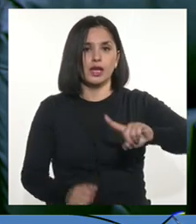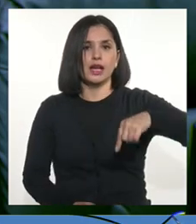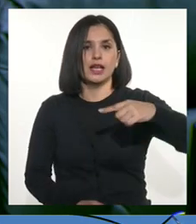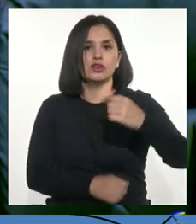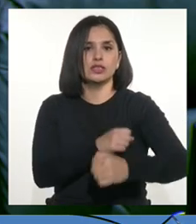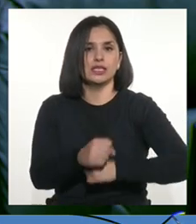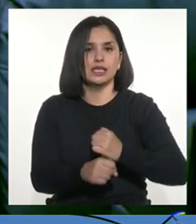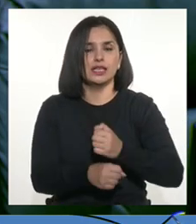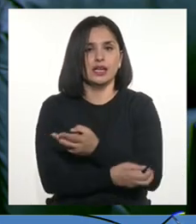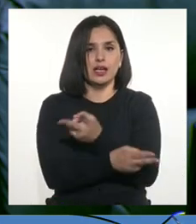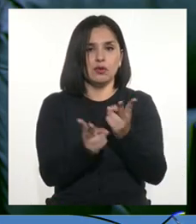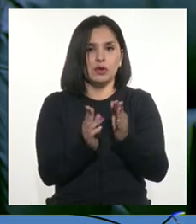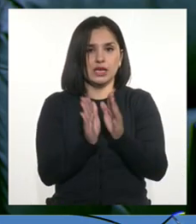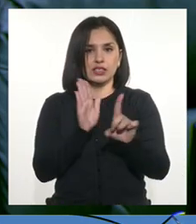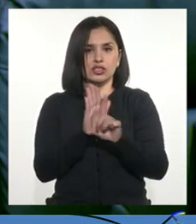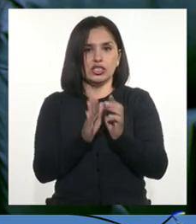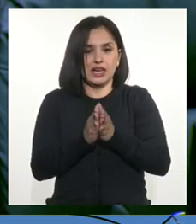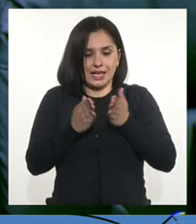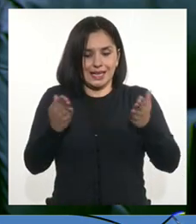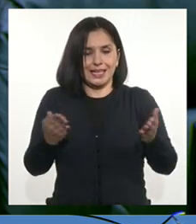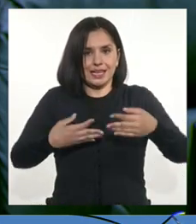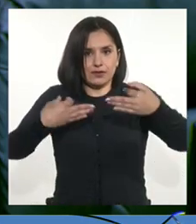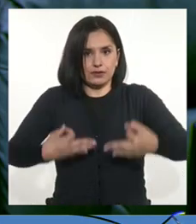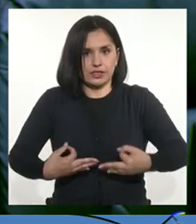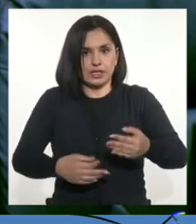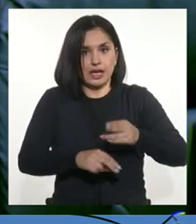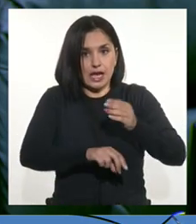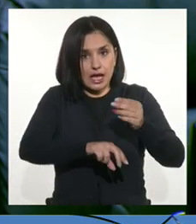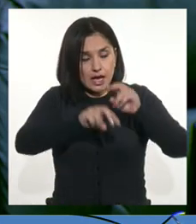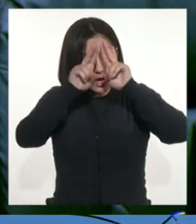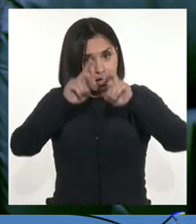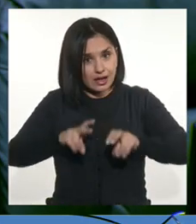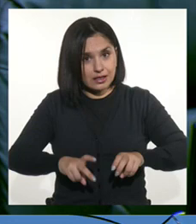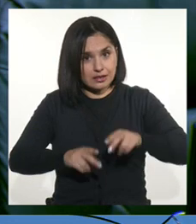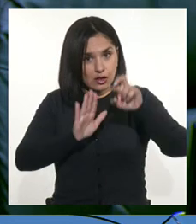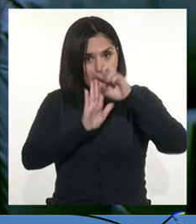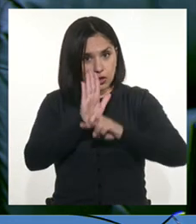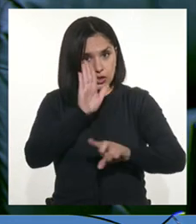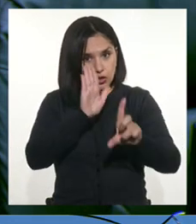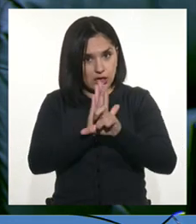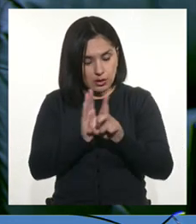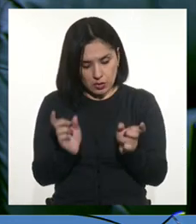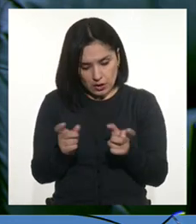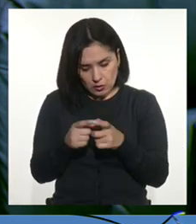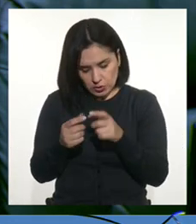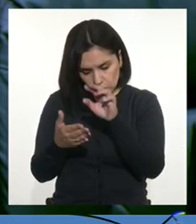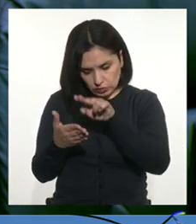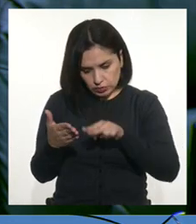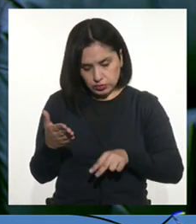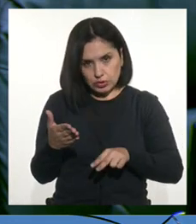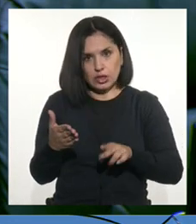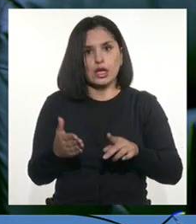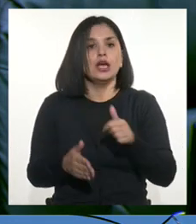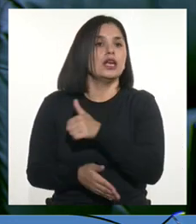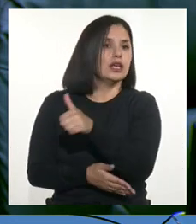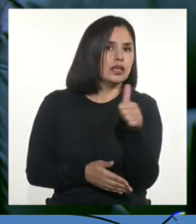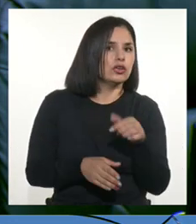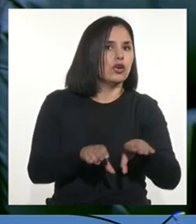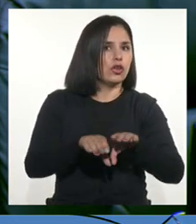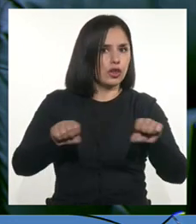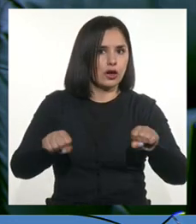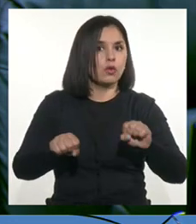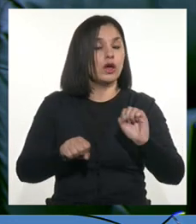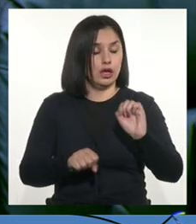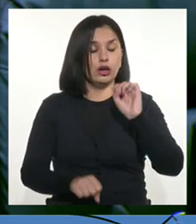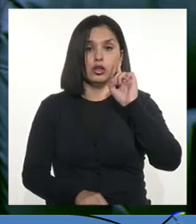anterior ficial una vez analizado el proyecto de ley por la comisión y sin perjuicio que por la anemia de sus miembros presentes se